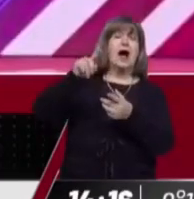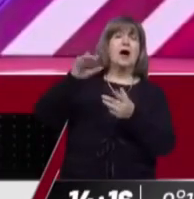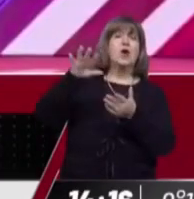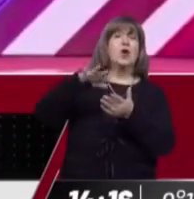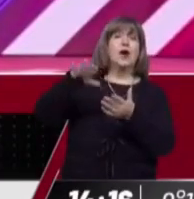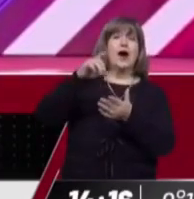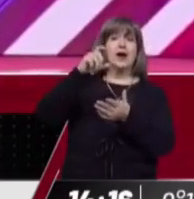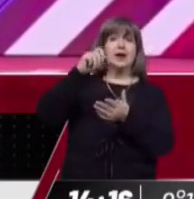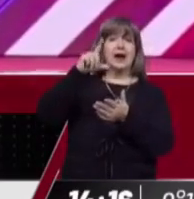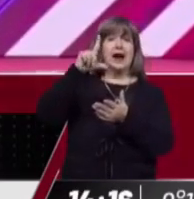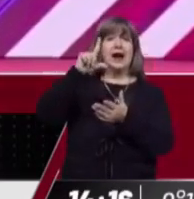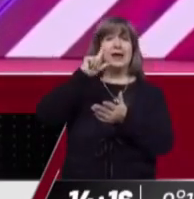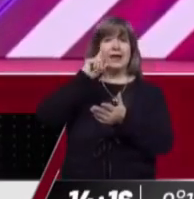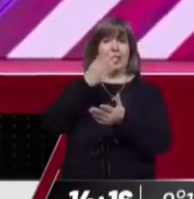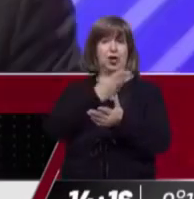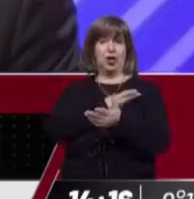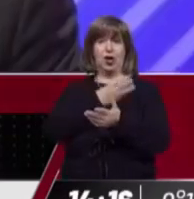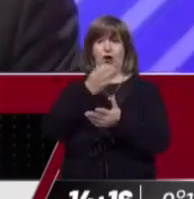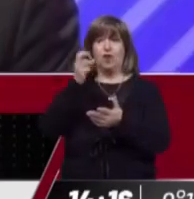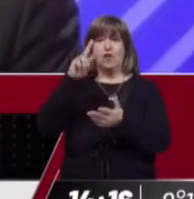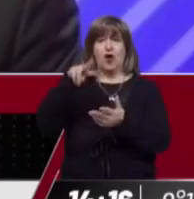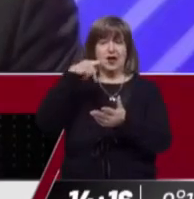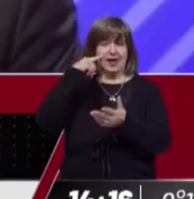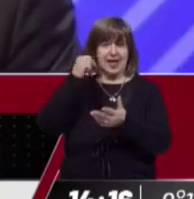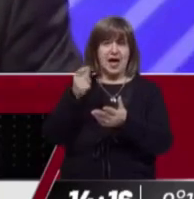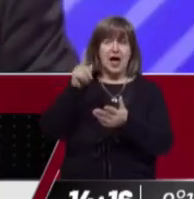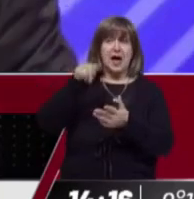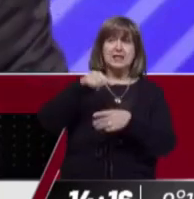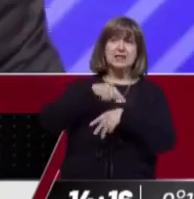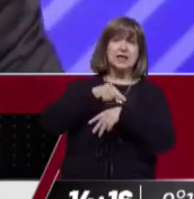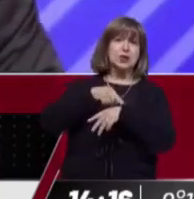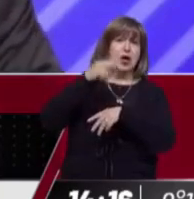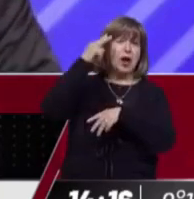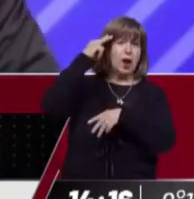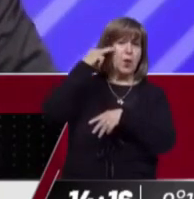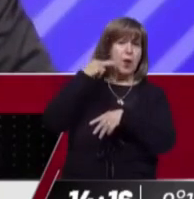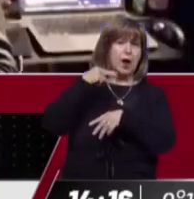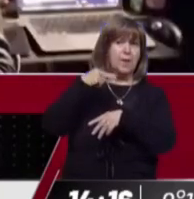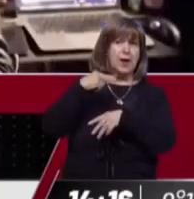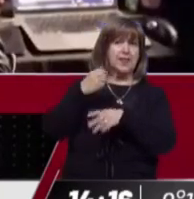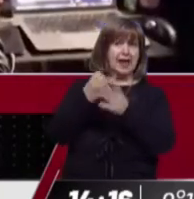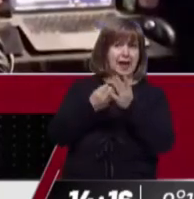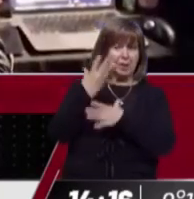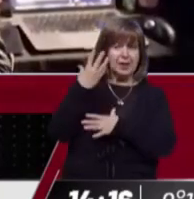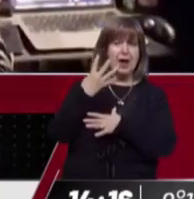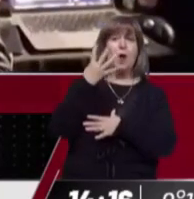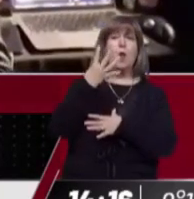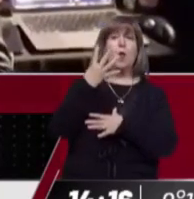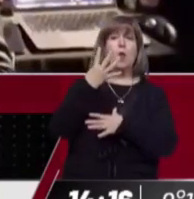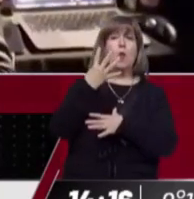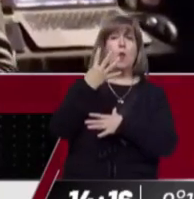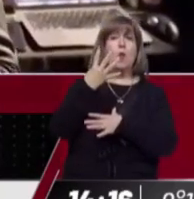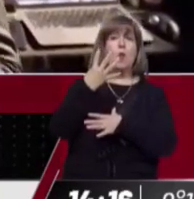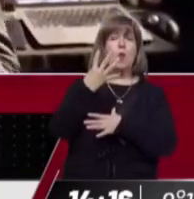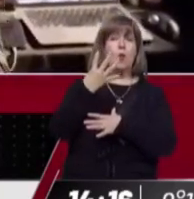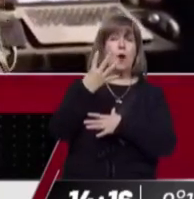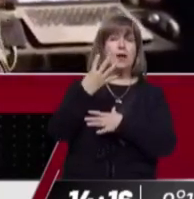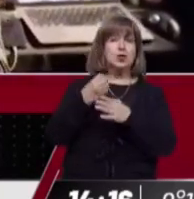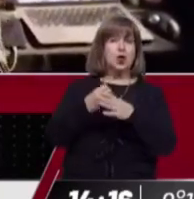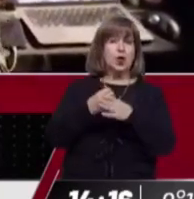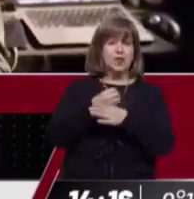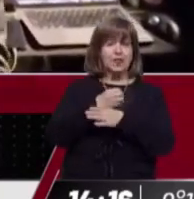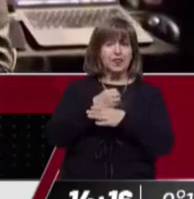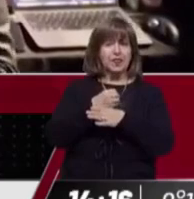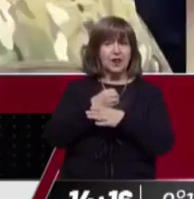diferencia, ¿no? Allí son ahora las 9 y 16 de la mañana. Perdón, las 10 y 16 de la